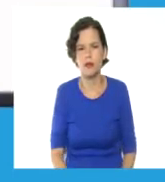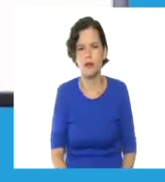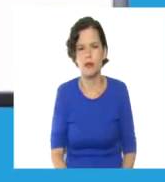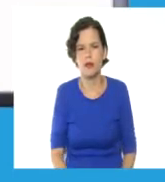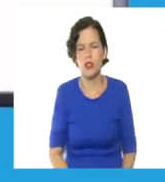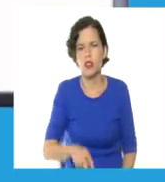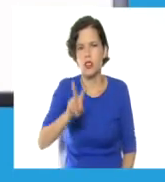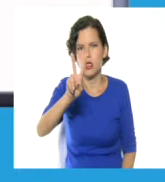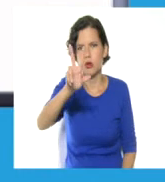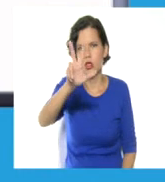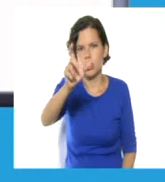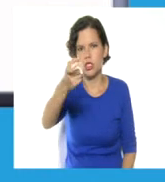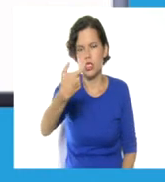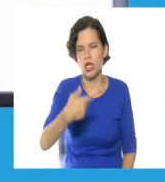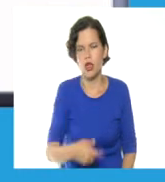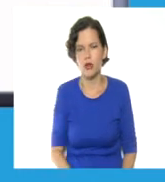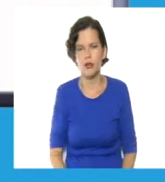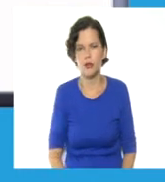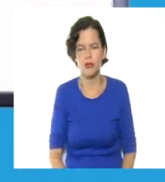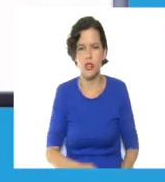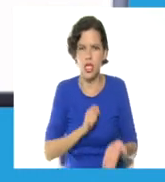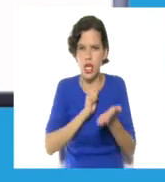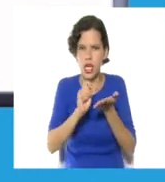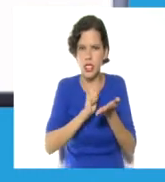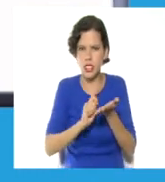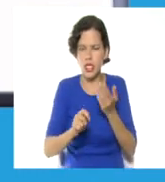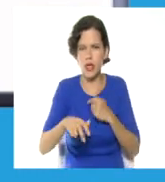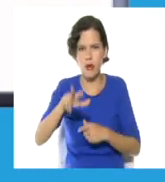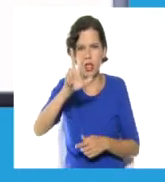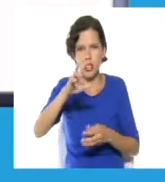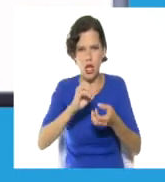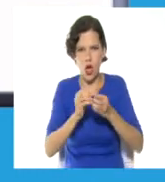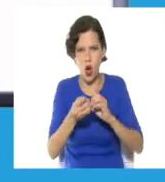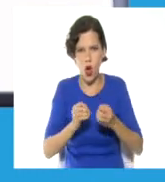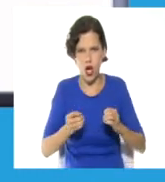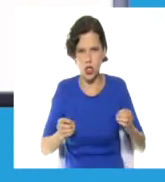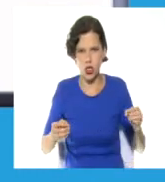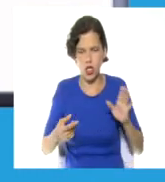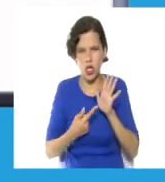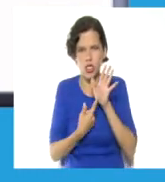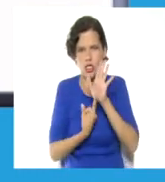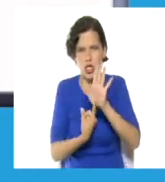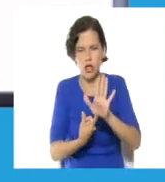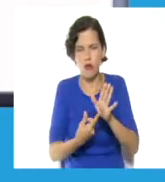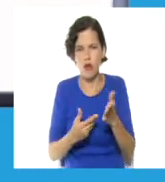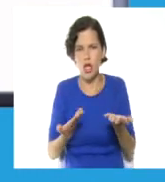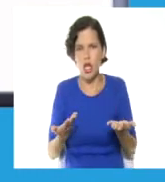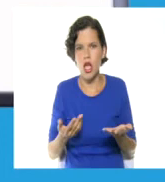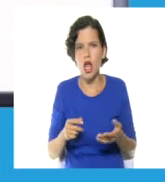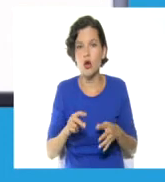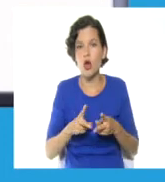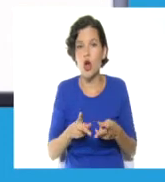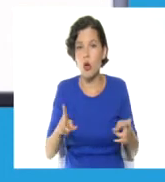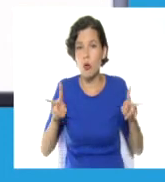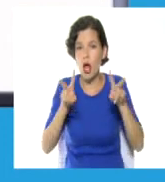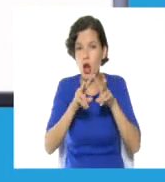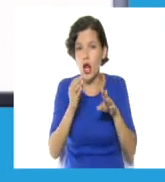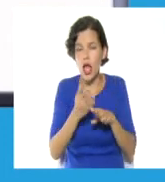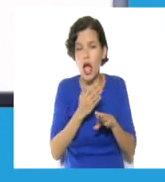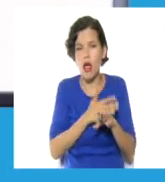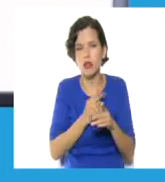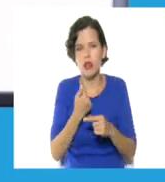Actividades para segundo y tercer grado. Escribe 3 oraciones en las que se reflejen algunos de los valores